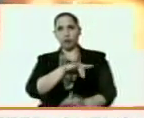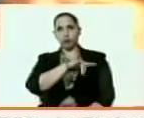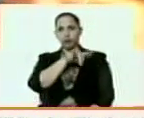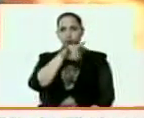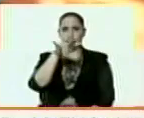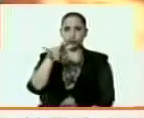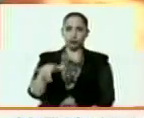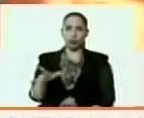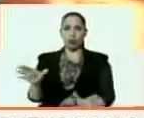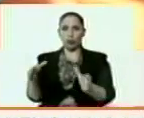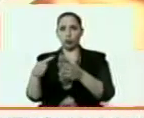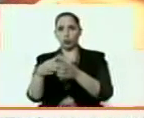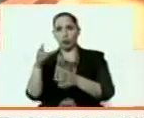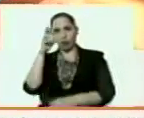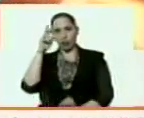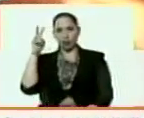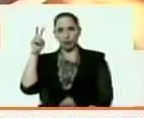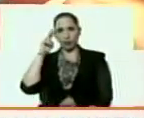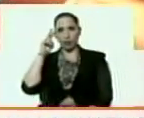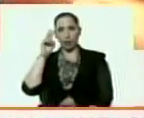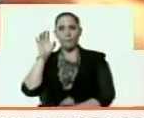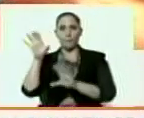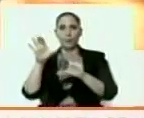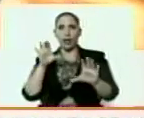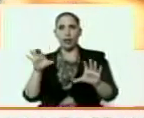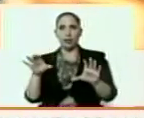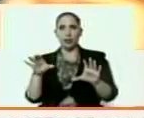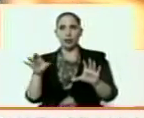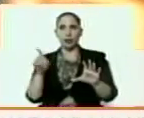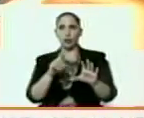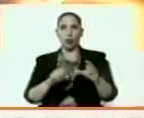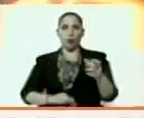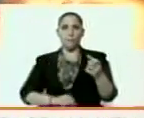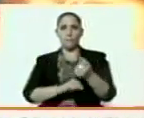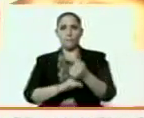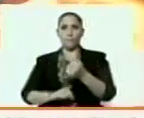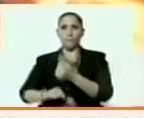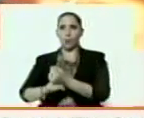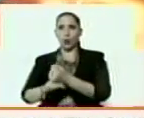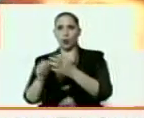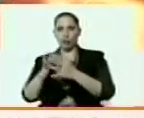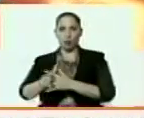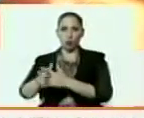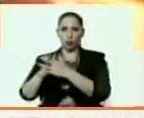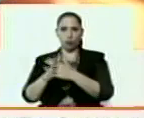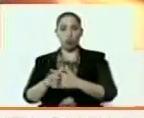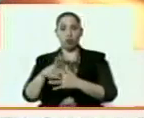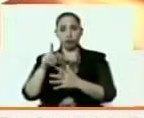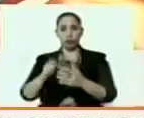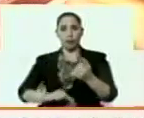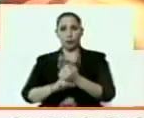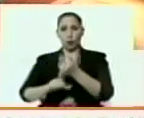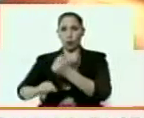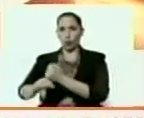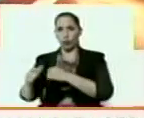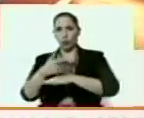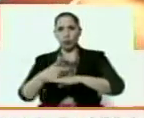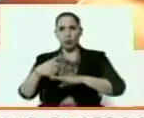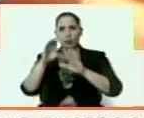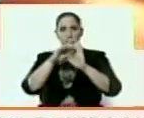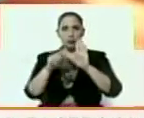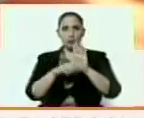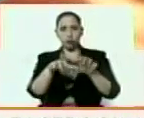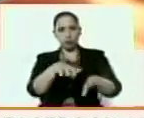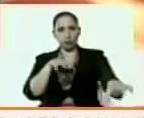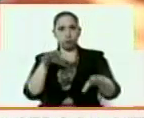de cancilleres del Movimiento de Países No Alineados, es un respaldo a Venezuela, es un respaldo a su gobierno constitucional. Yo te puedo decir que la mayoría